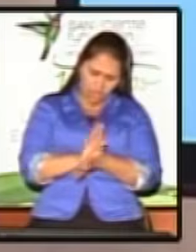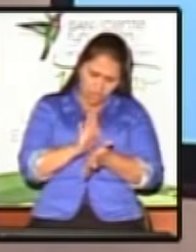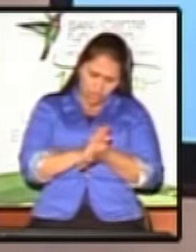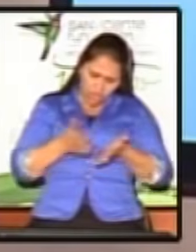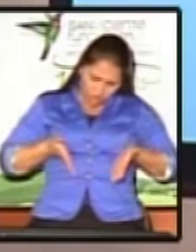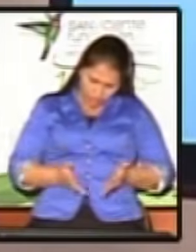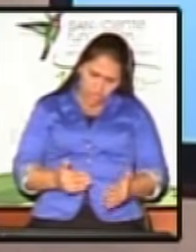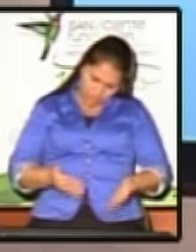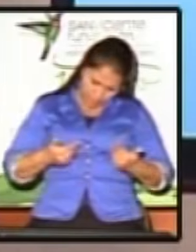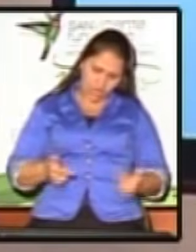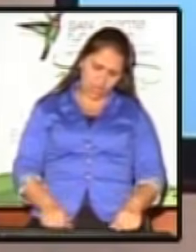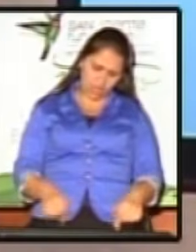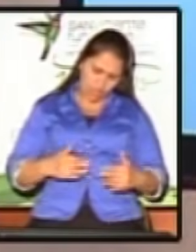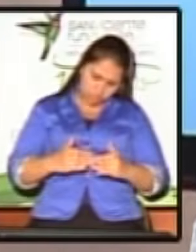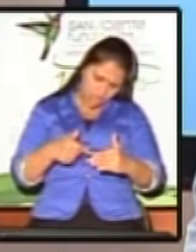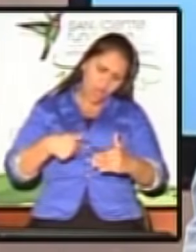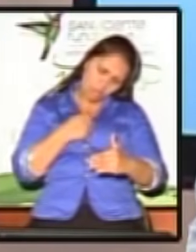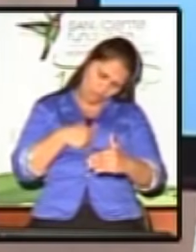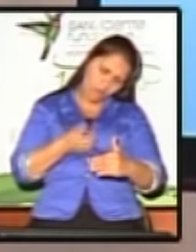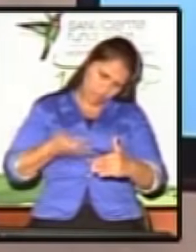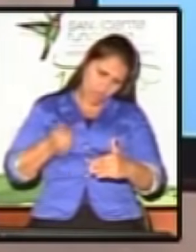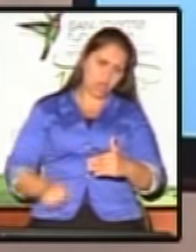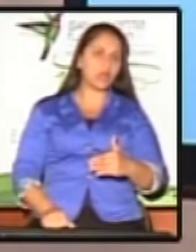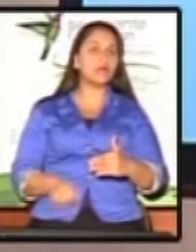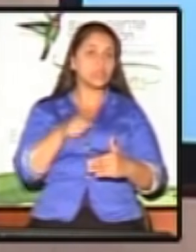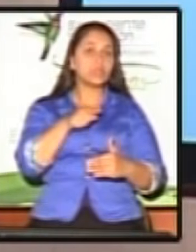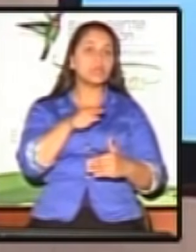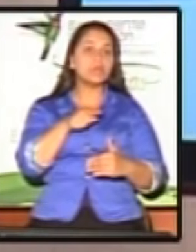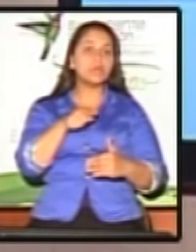vamos a recibir, tranquilo, nace. No.